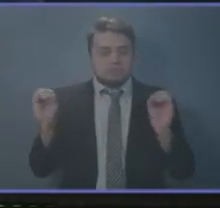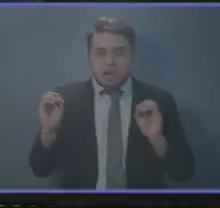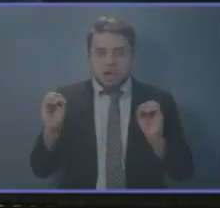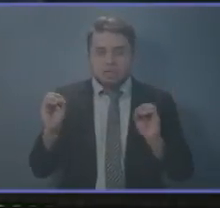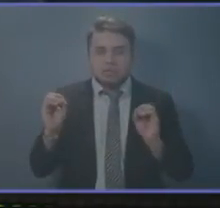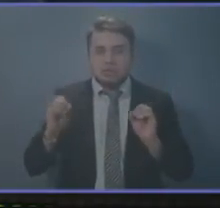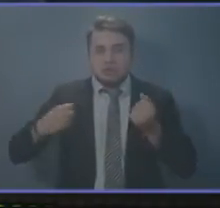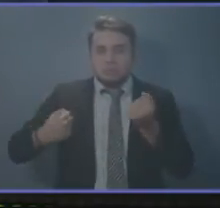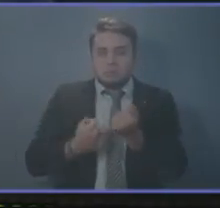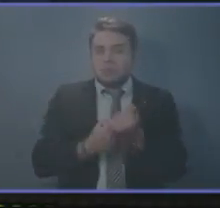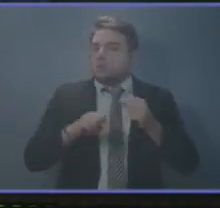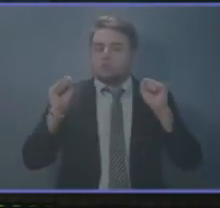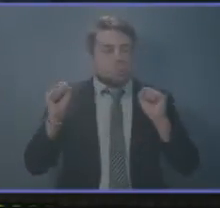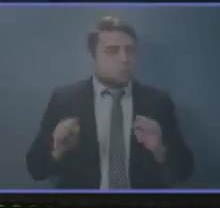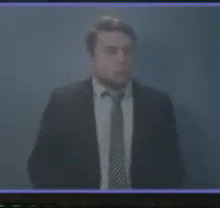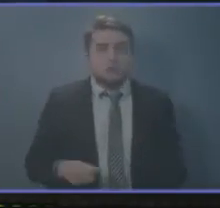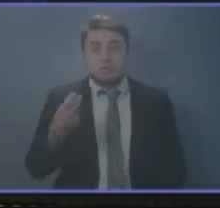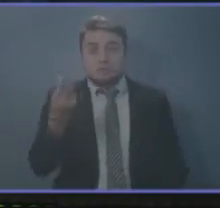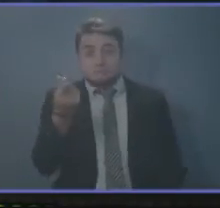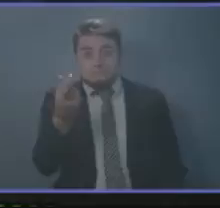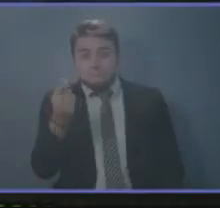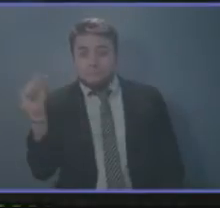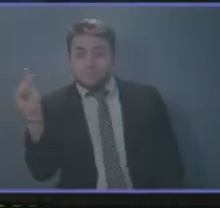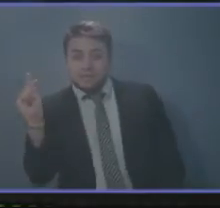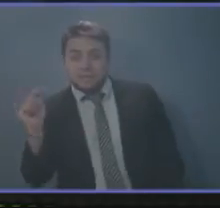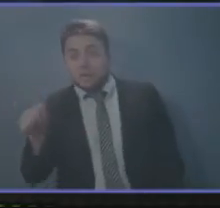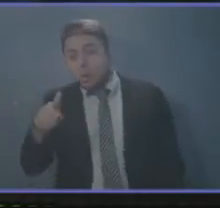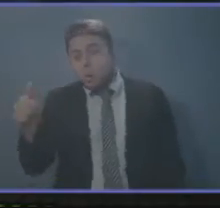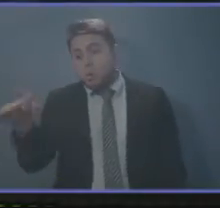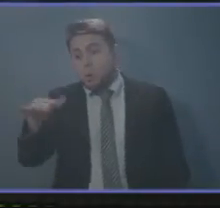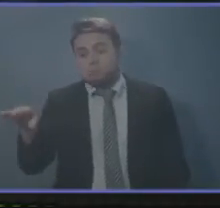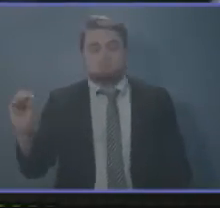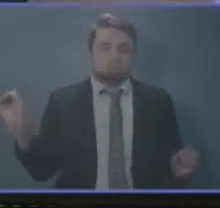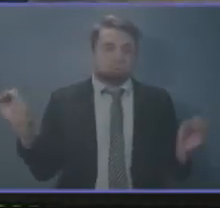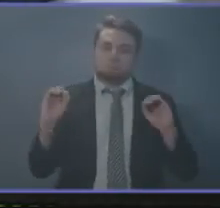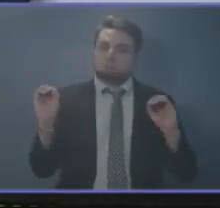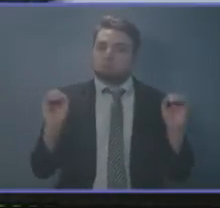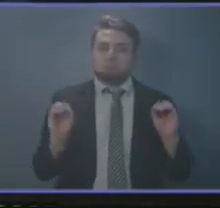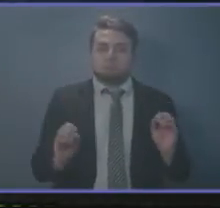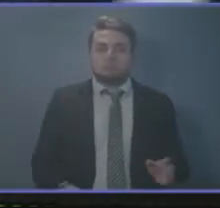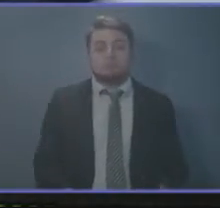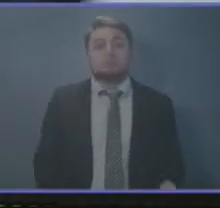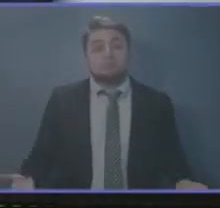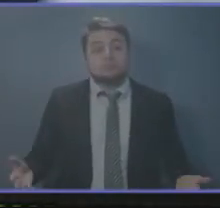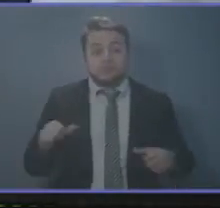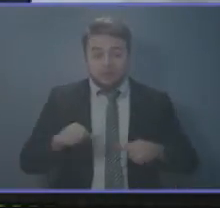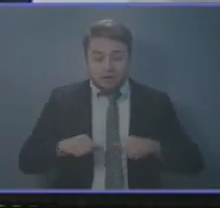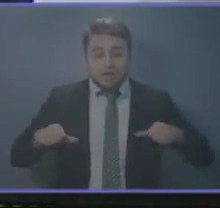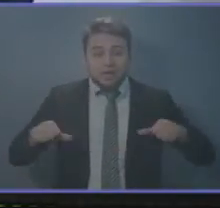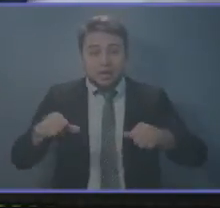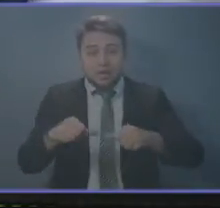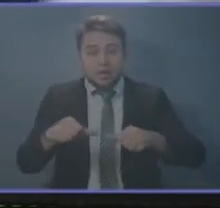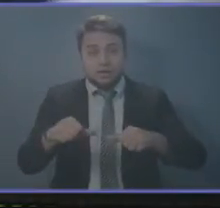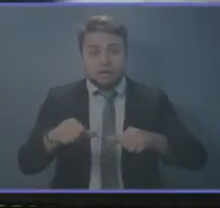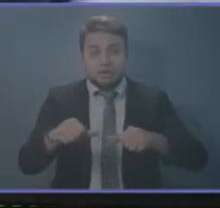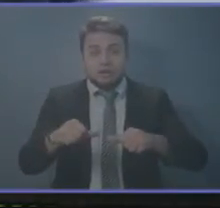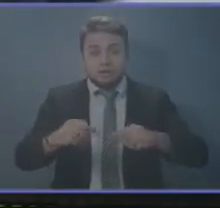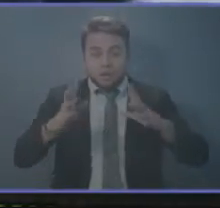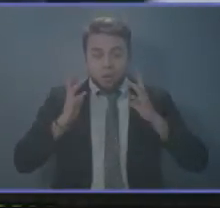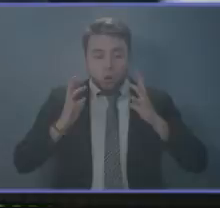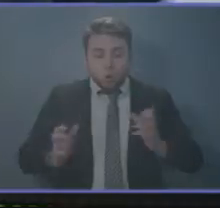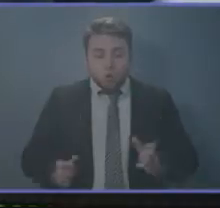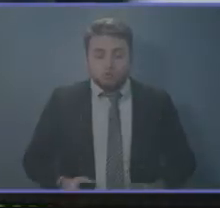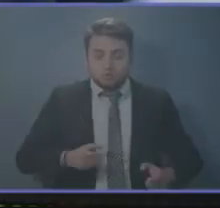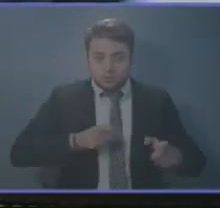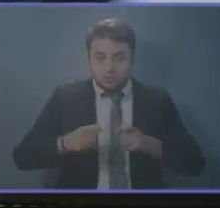son sujetos de crédito. Y pareciera que es un sector, repito, que es una concesión del Estado, que recibe